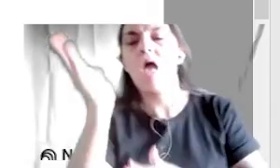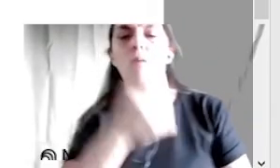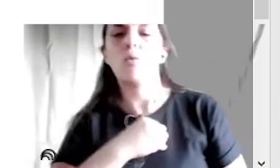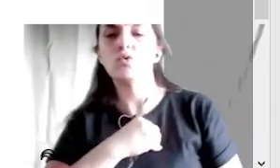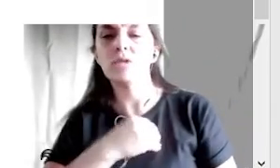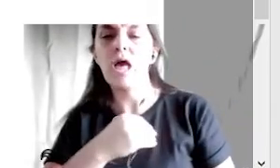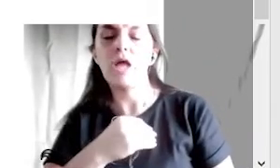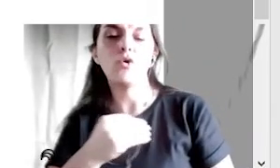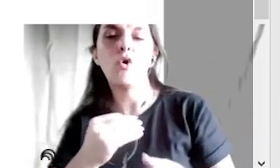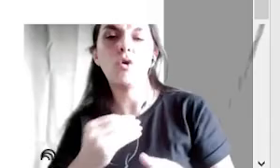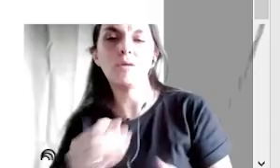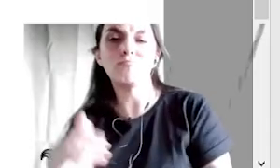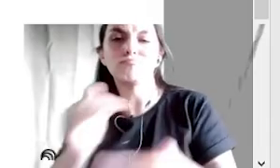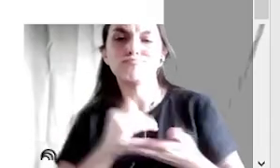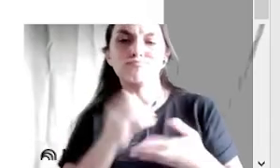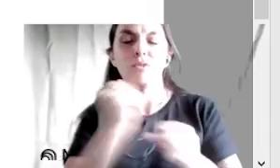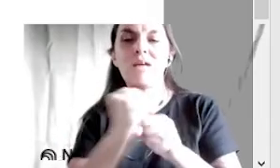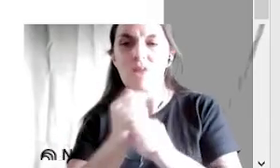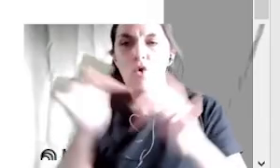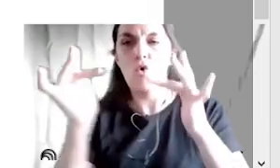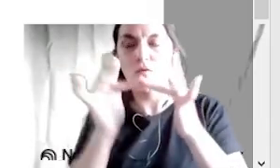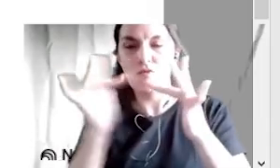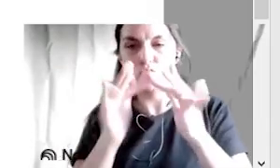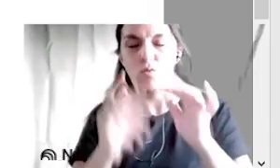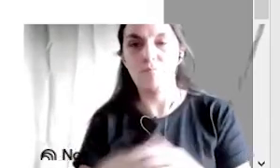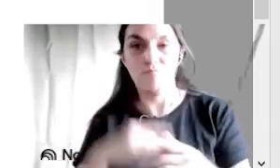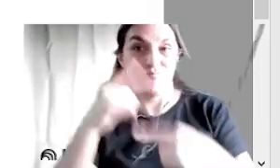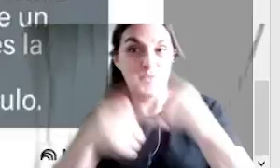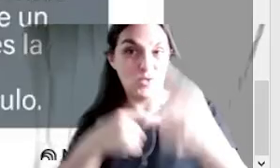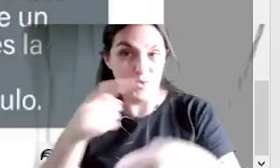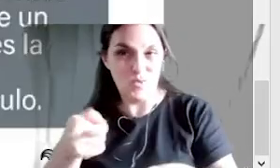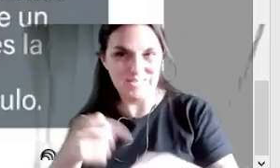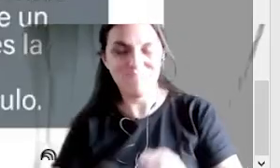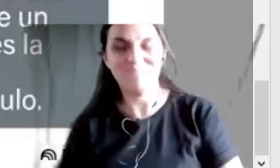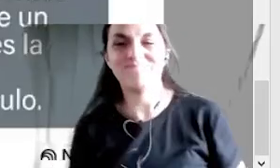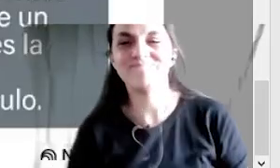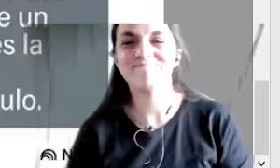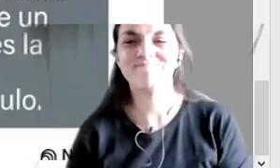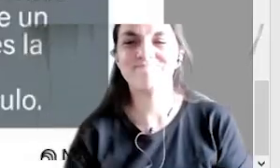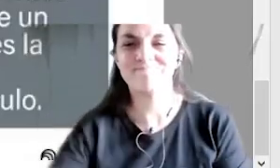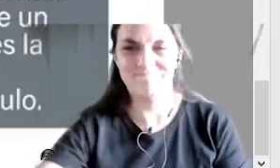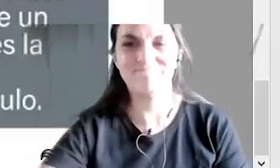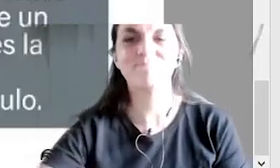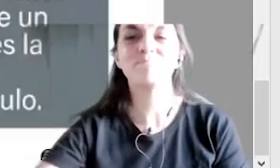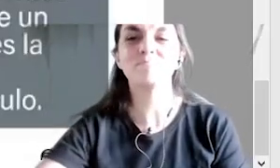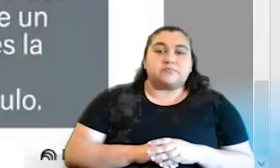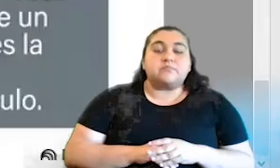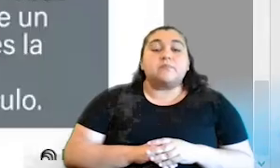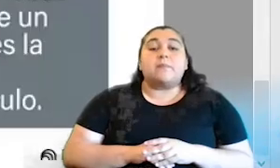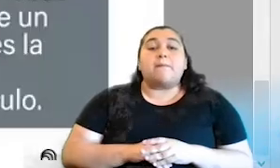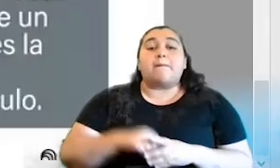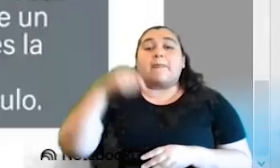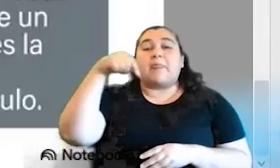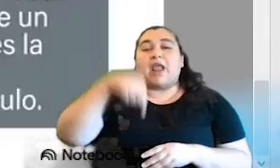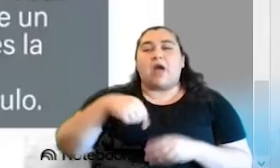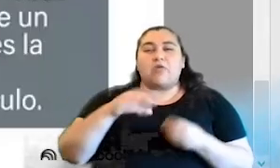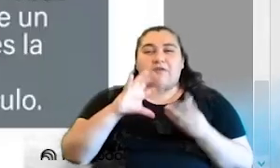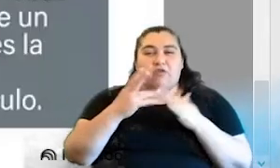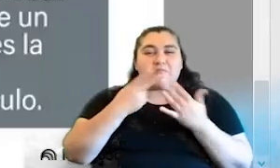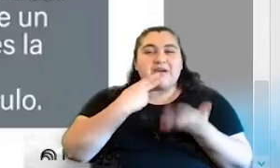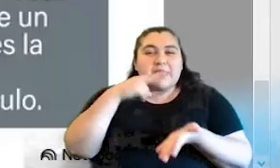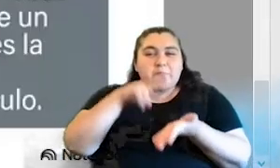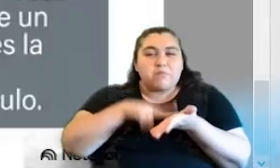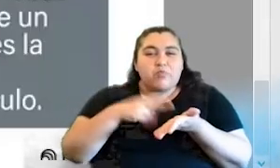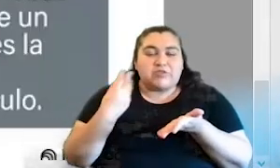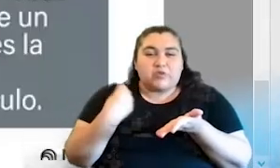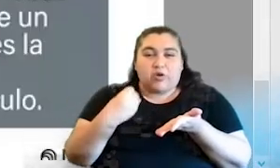gastos por teletrabajo. Todo esto no integra la base bruta. Ahora bien, en la ecuación del impuesto tenemos por un lado